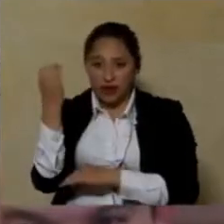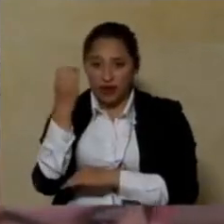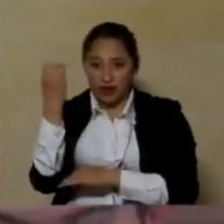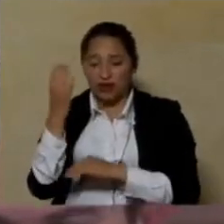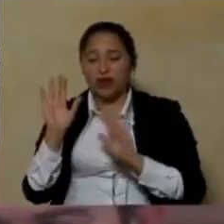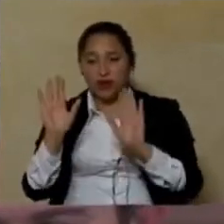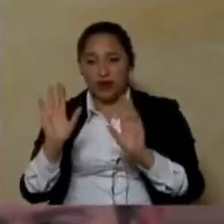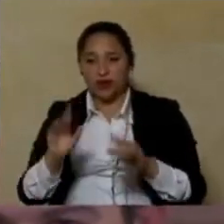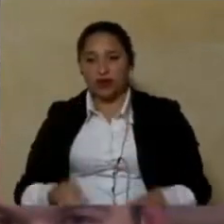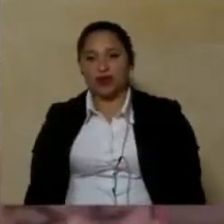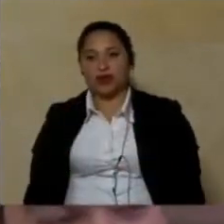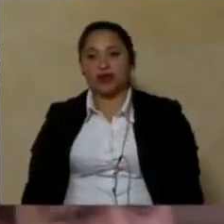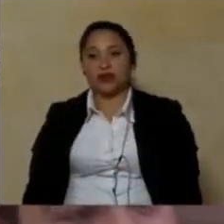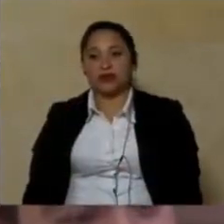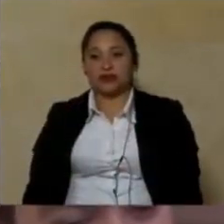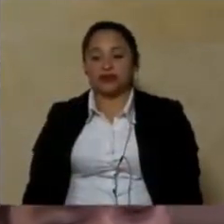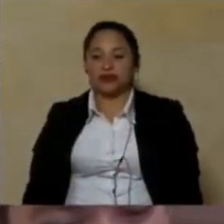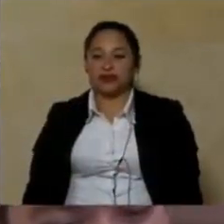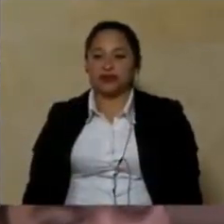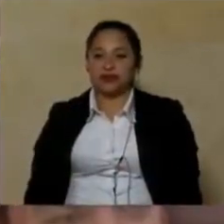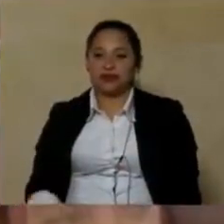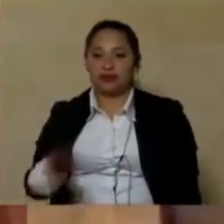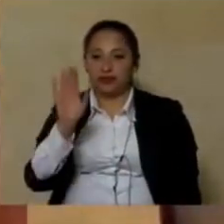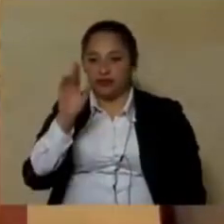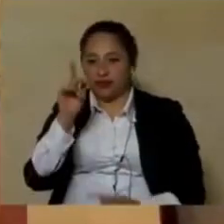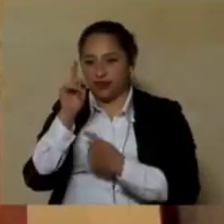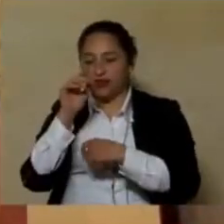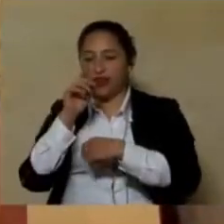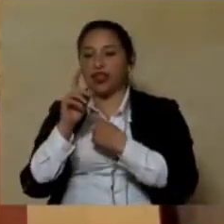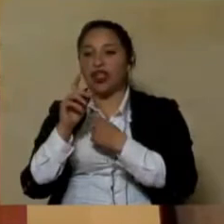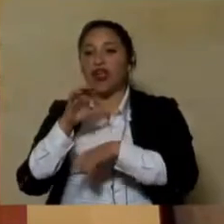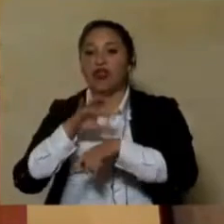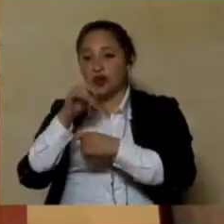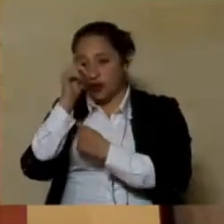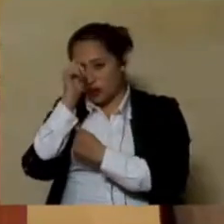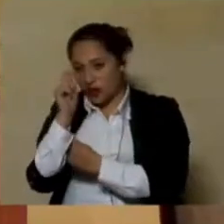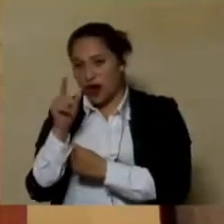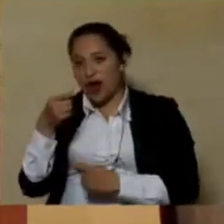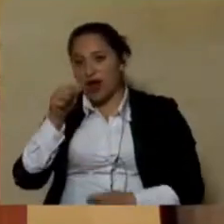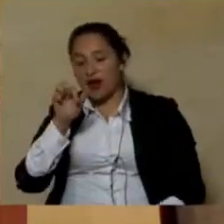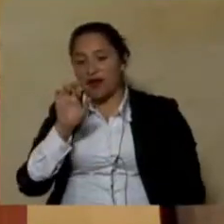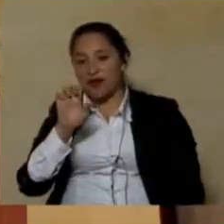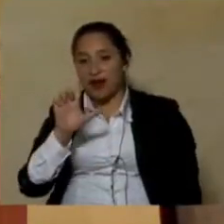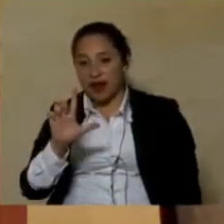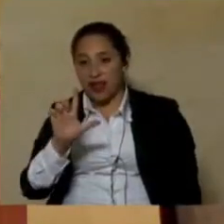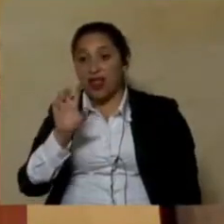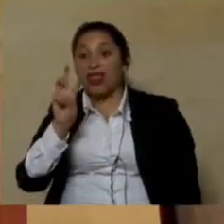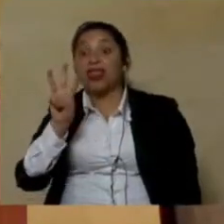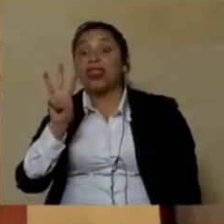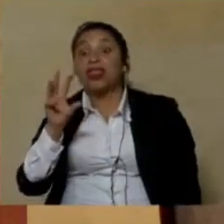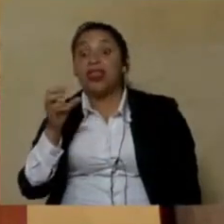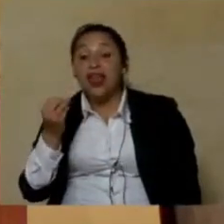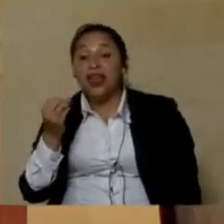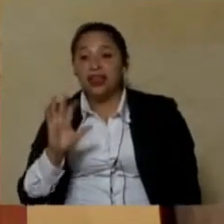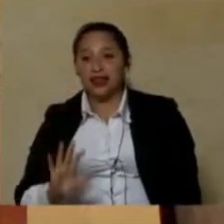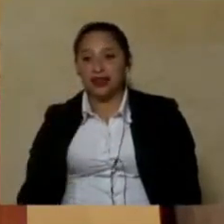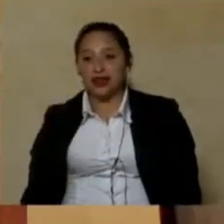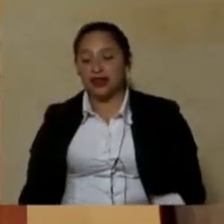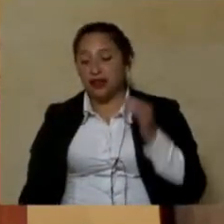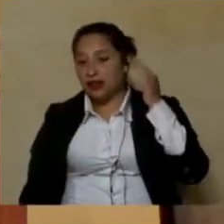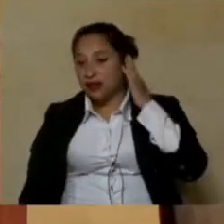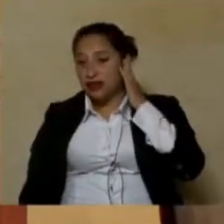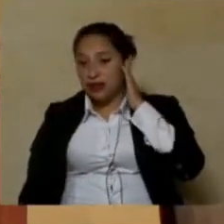quiero decirlo... Pero, doctor Gabriel, le quiero decir una cosa. Ustedes son 30. Yo podría darle mucho más tiempo si intervienen uno o dos, pero